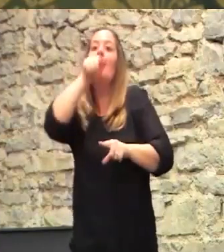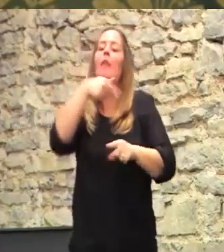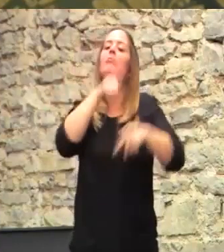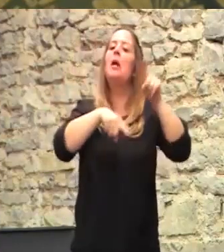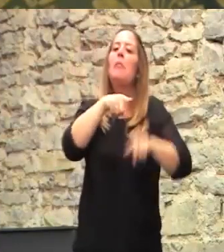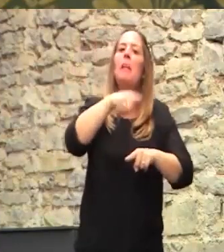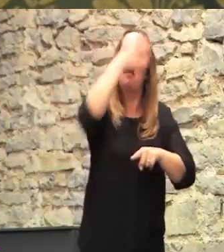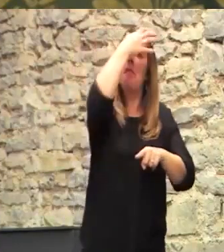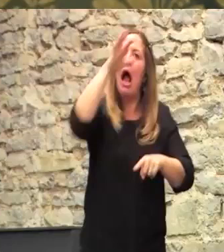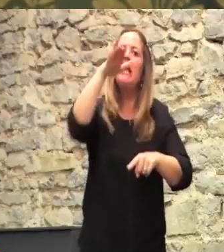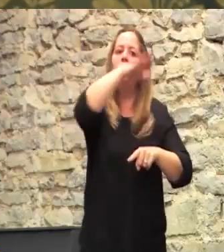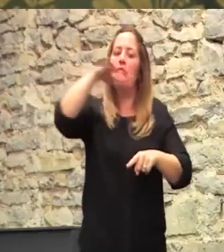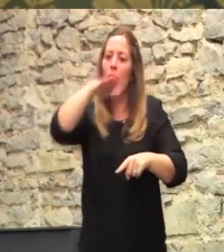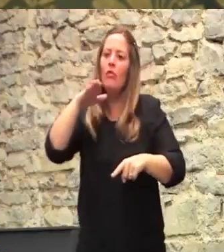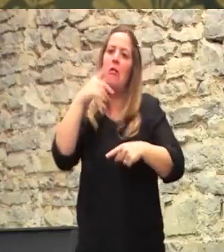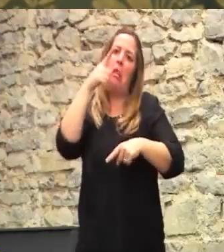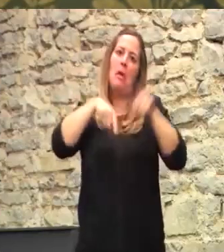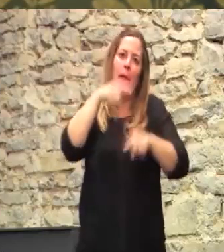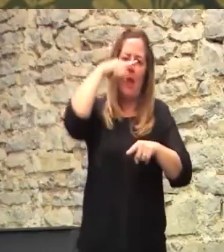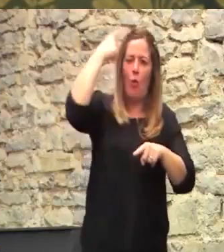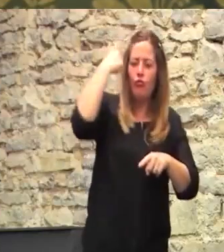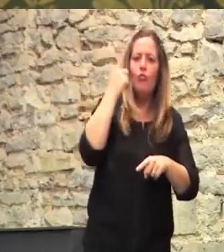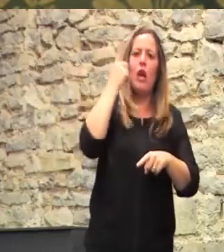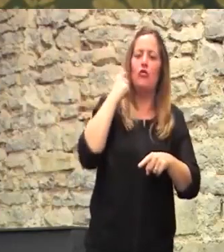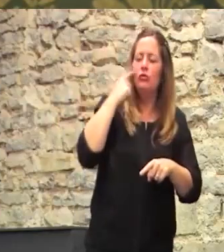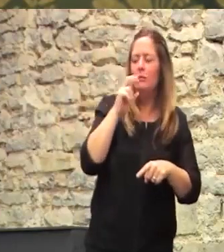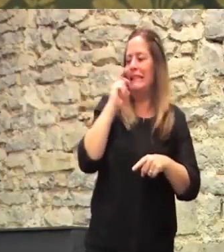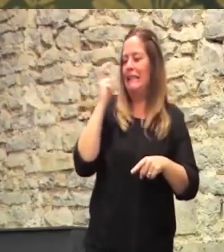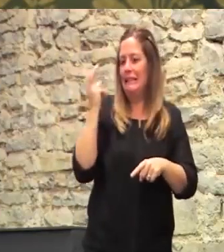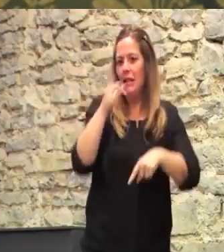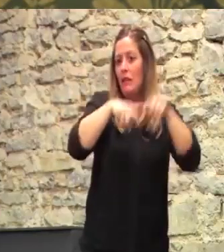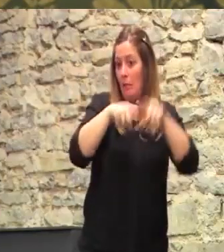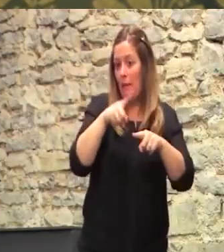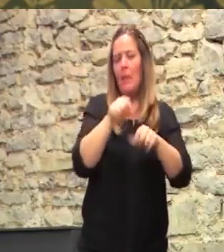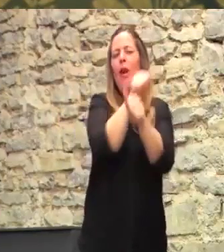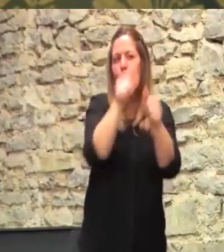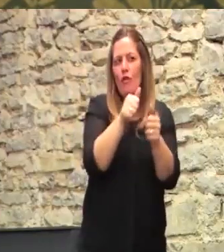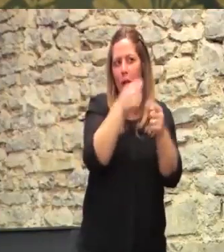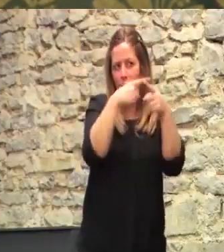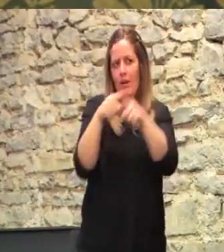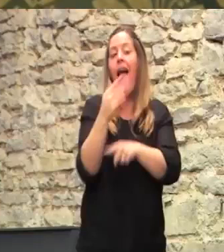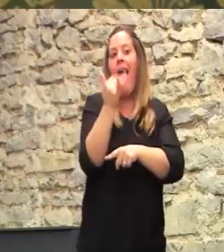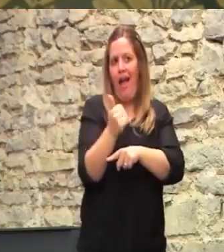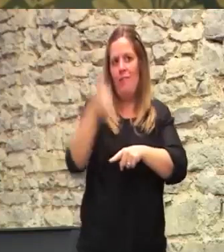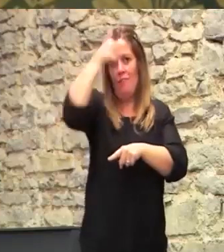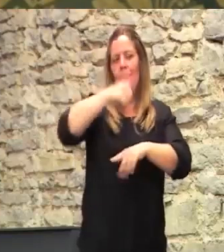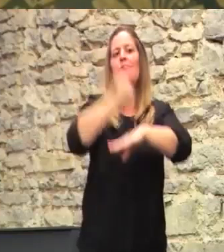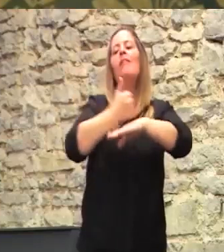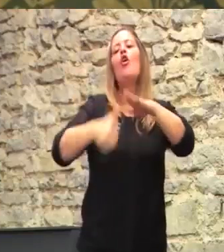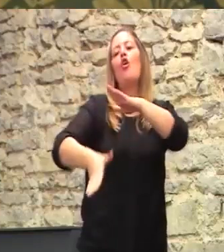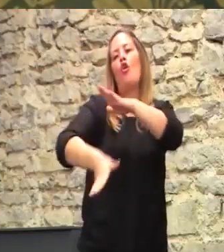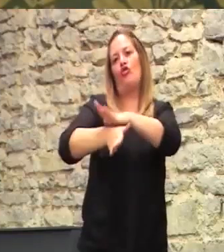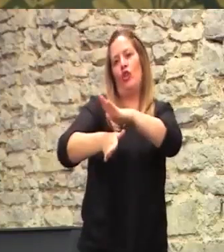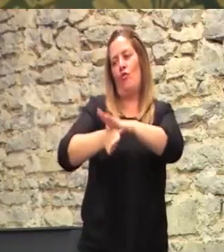lugar tiene sus costumbres de sus tradiciones y sus maneras bueno si todavía